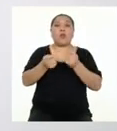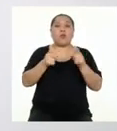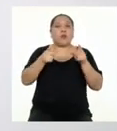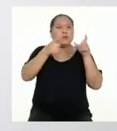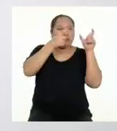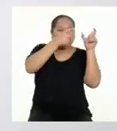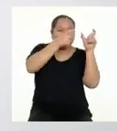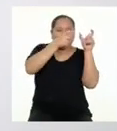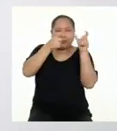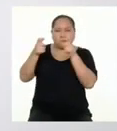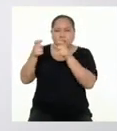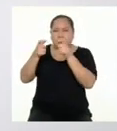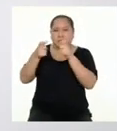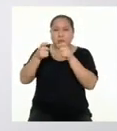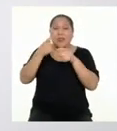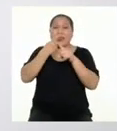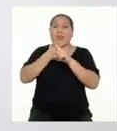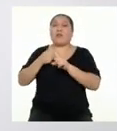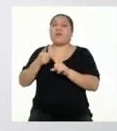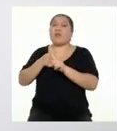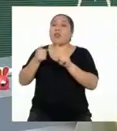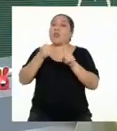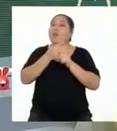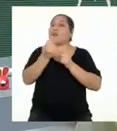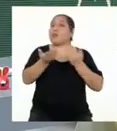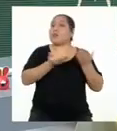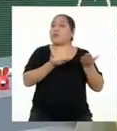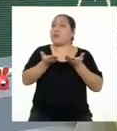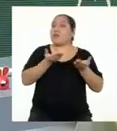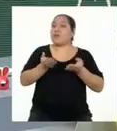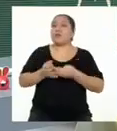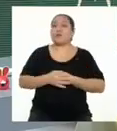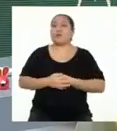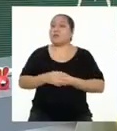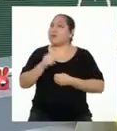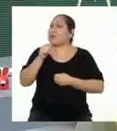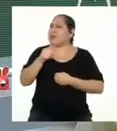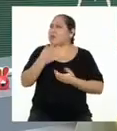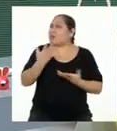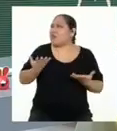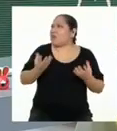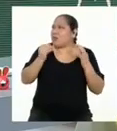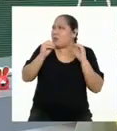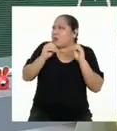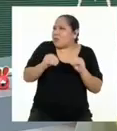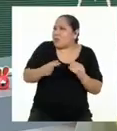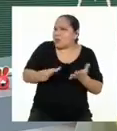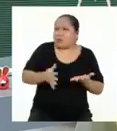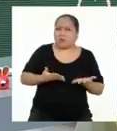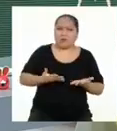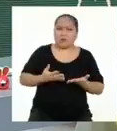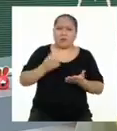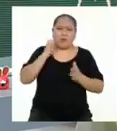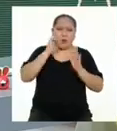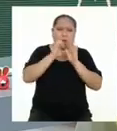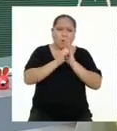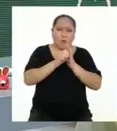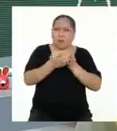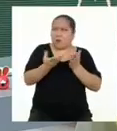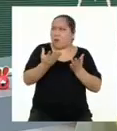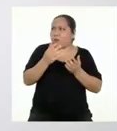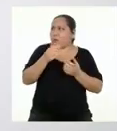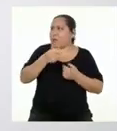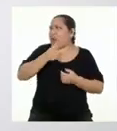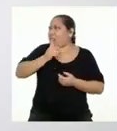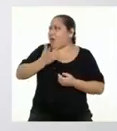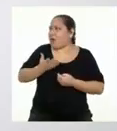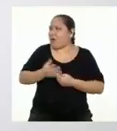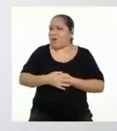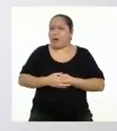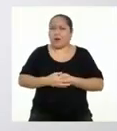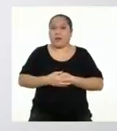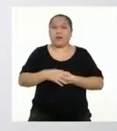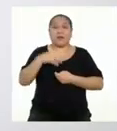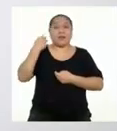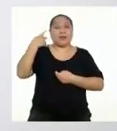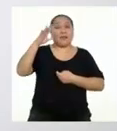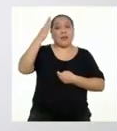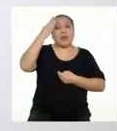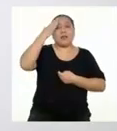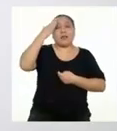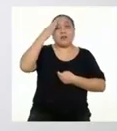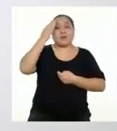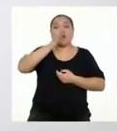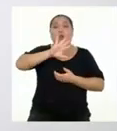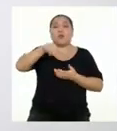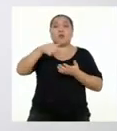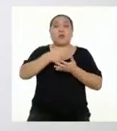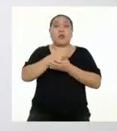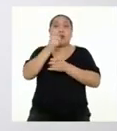y supervisor de los diversos servicios. ¿Y eso qué implica para el caso del agua, por ejemplo? Ya sabemos que